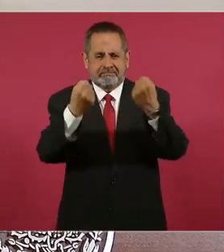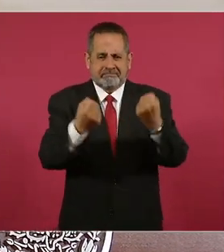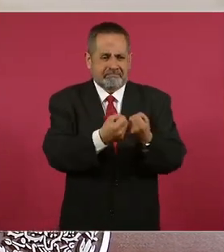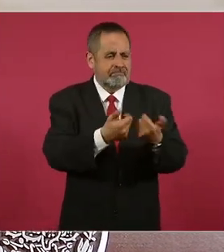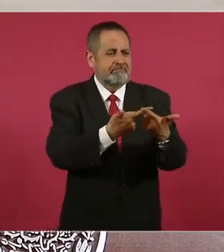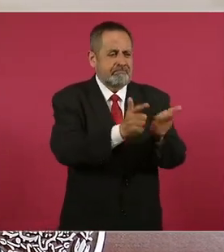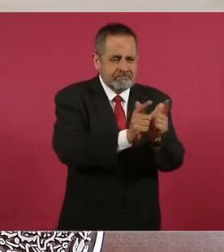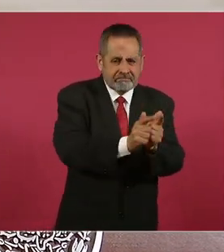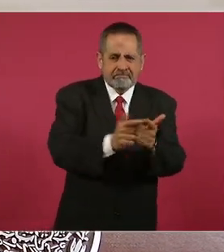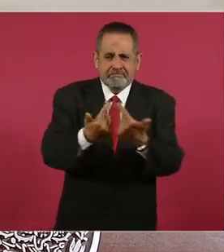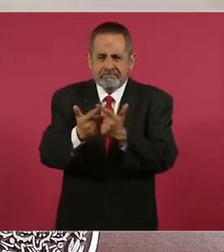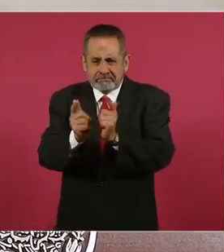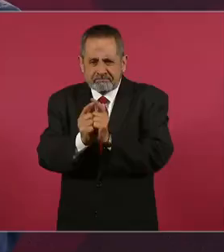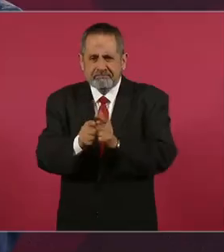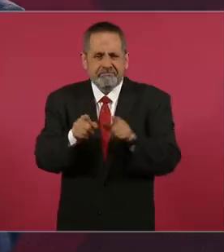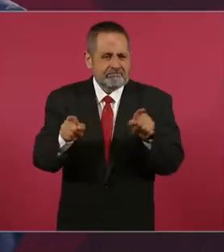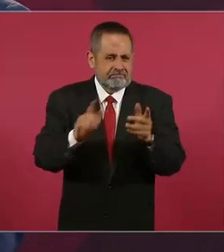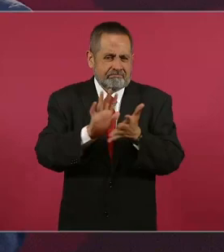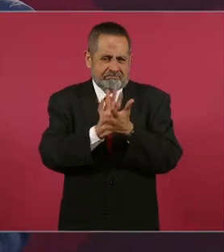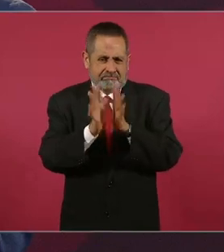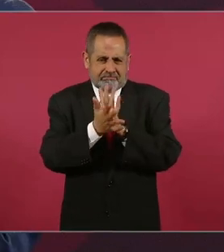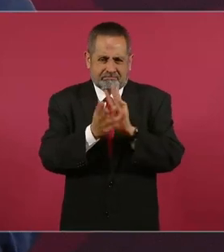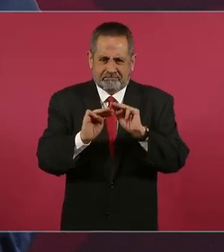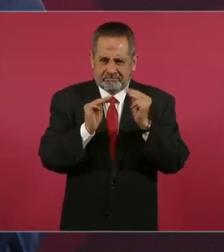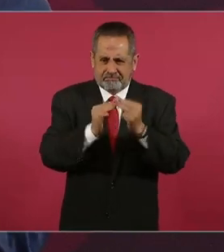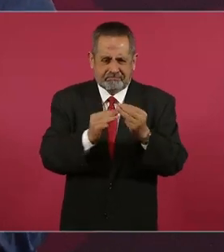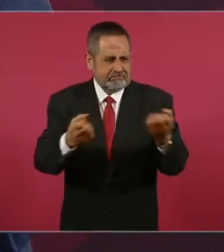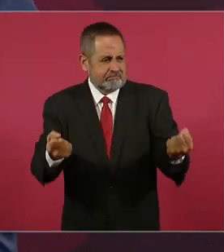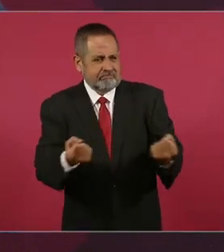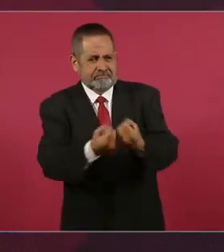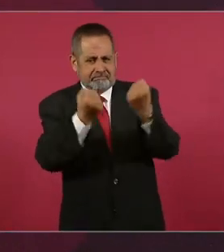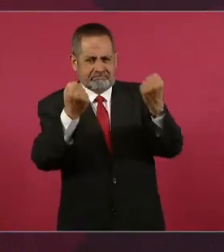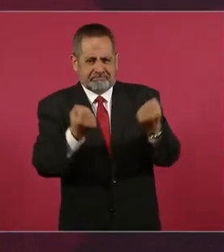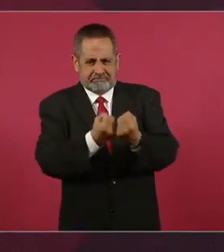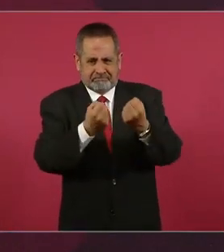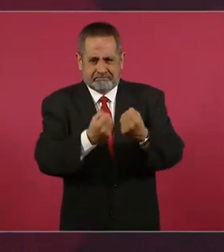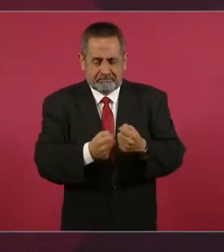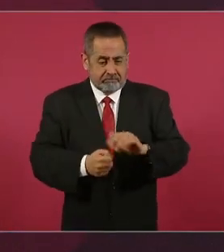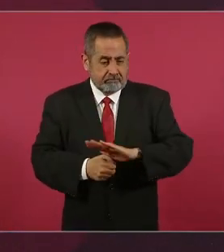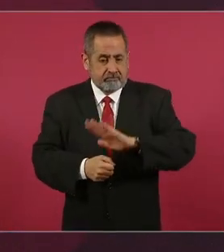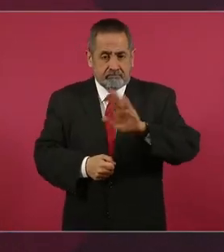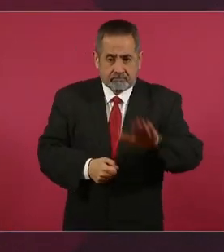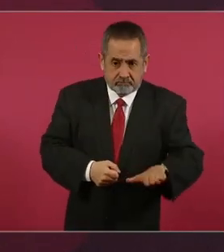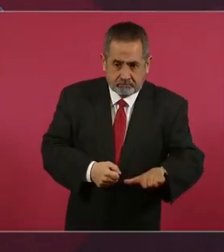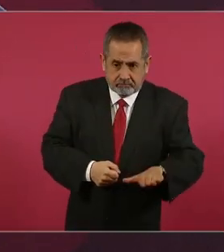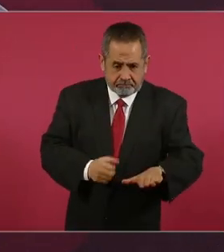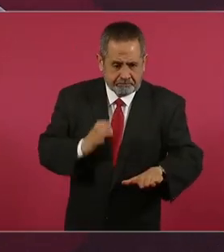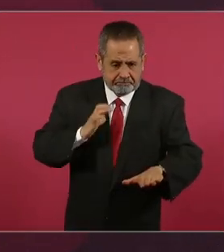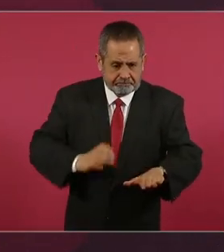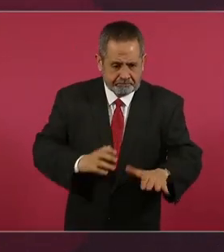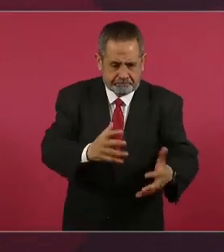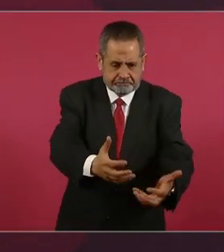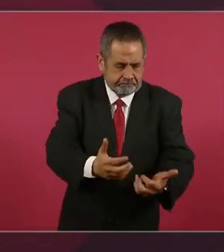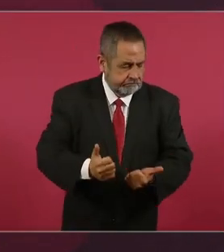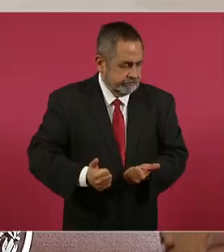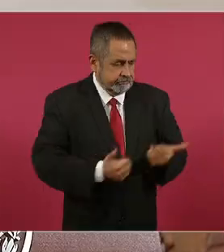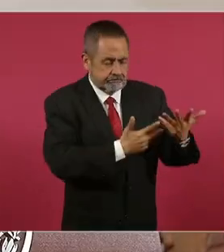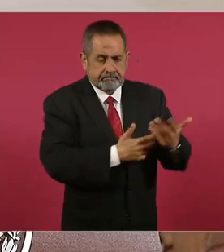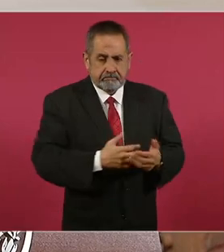donde sí, cuando hay muertos se llevan se llevan a los pueblos. Sí, a